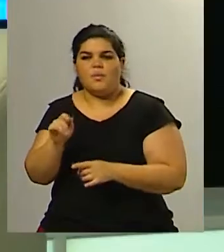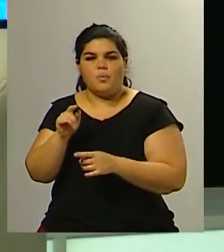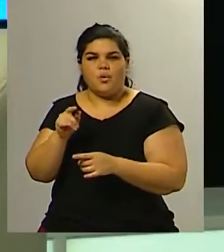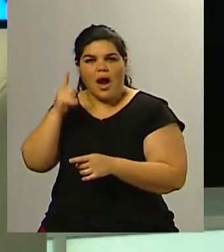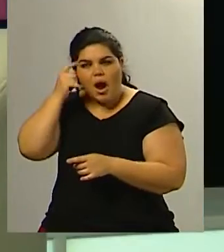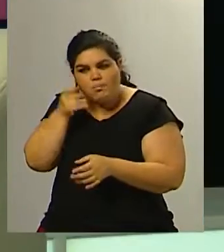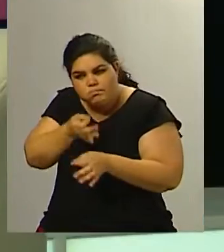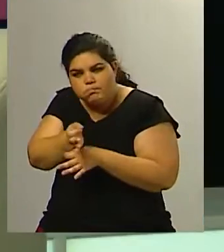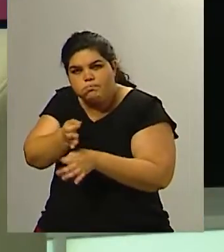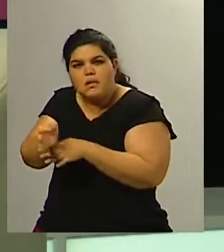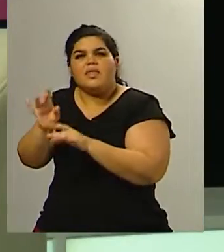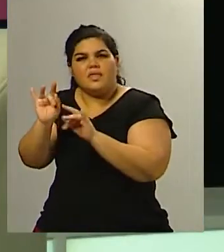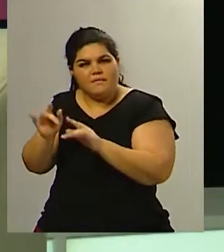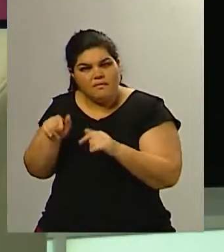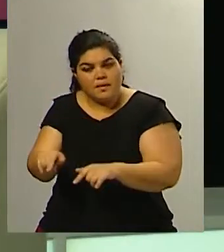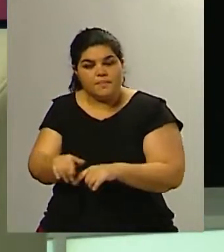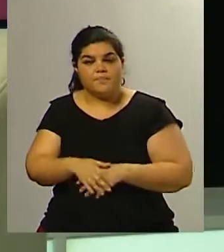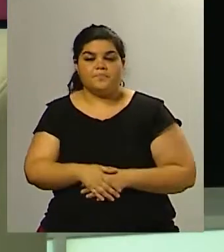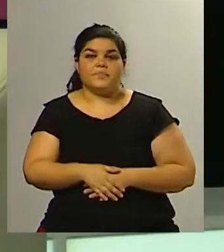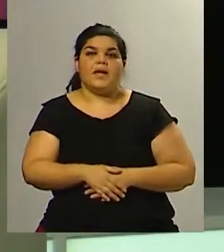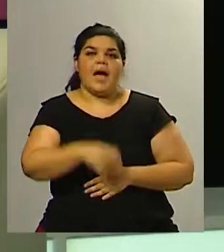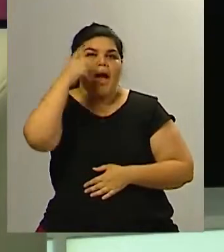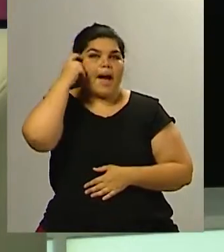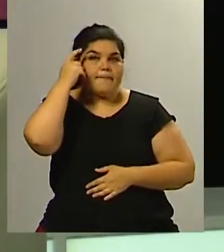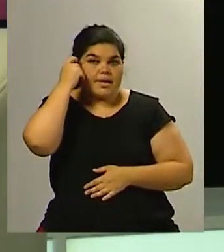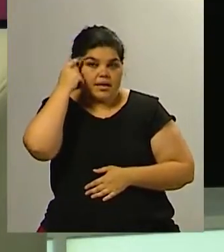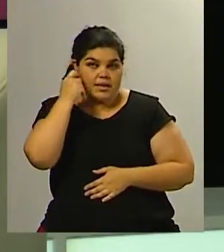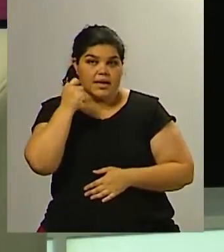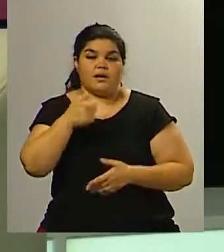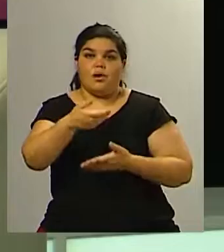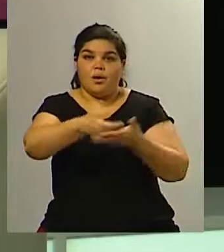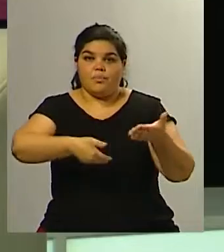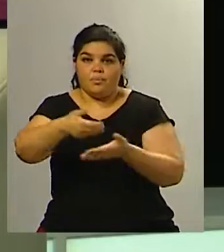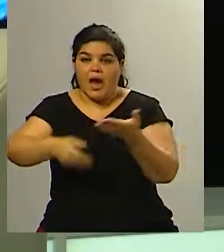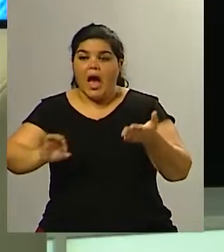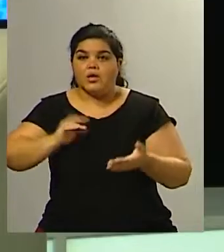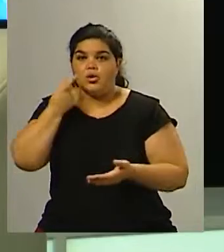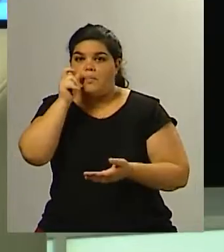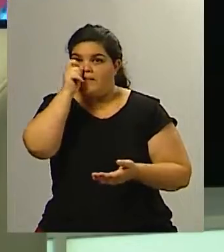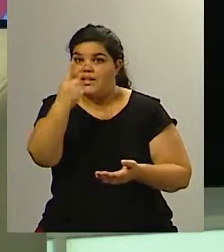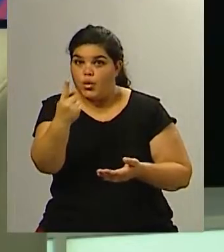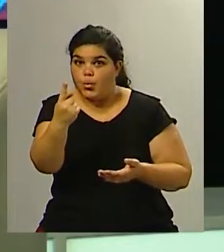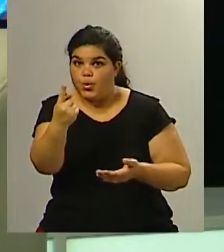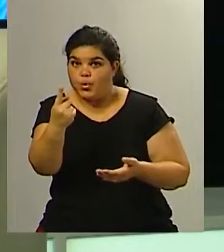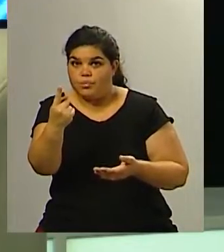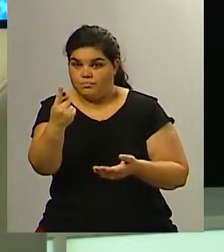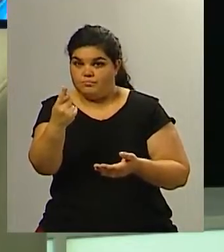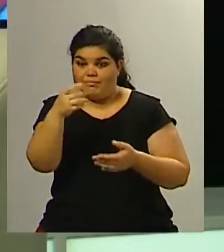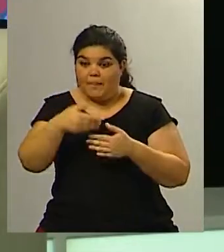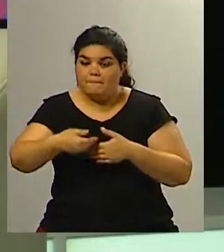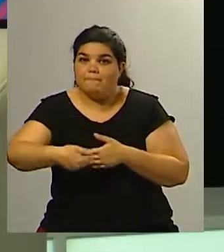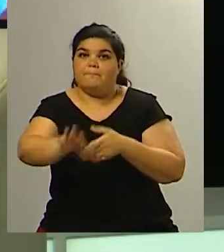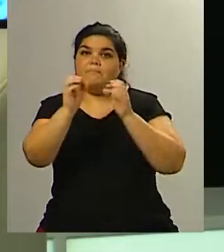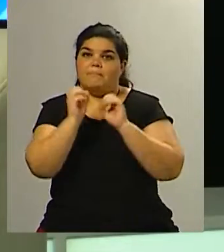los operativos Aprender se retoman post pandemia recién en el 2021, ¿no? Claro, y por eso digo, tal vez en